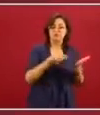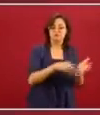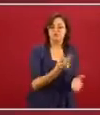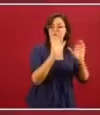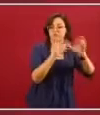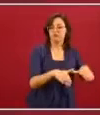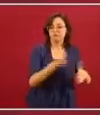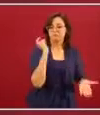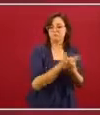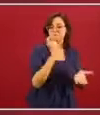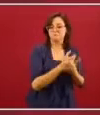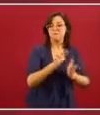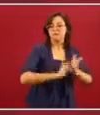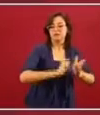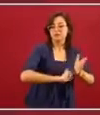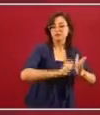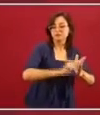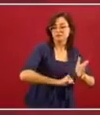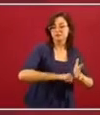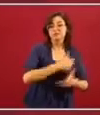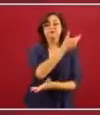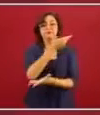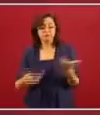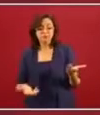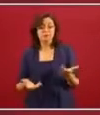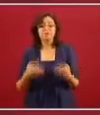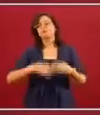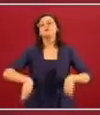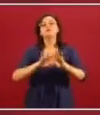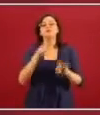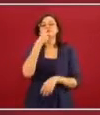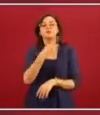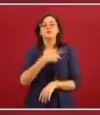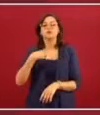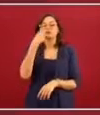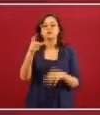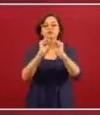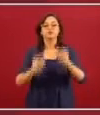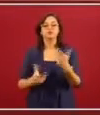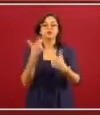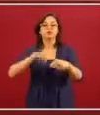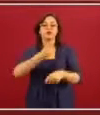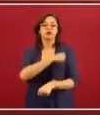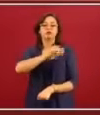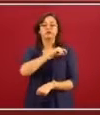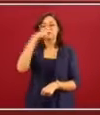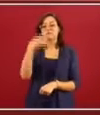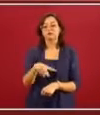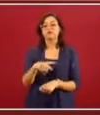trabajadora de nómina y que firma. Ahora, no perdamos de vista que el Sistema Nacional de Salud de México se descentralizó